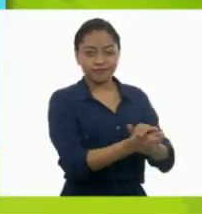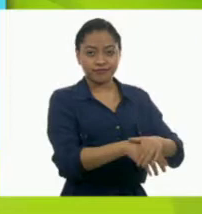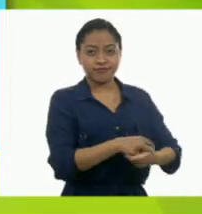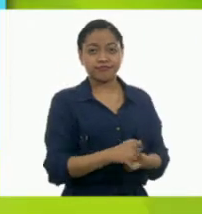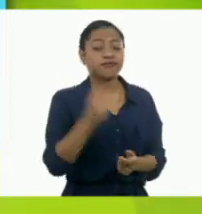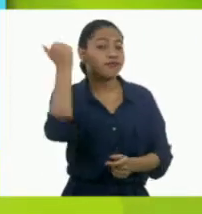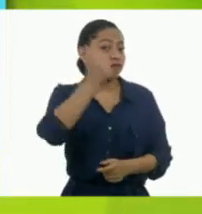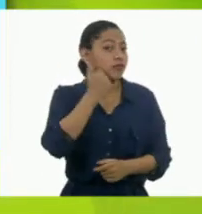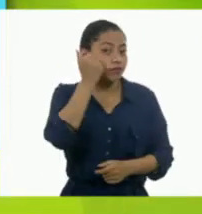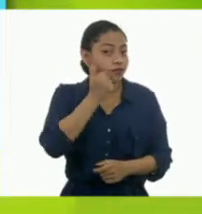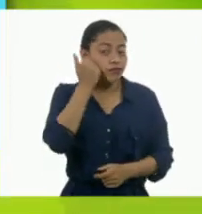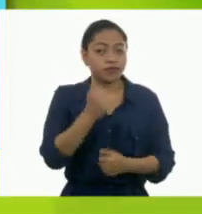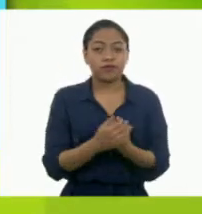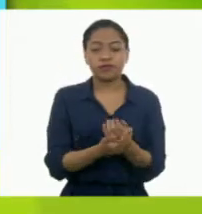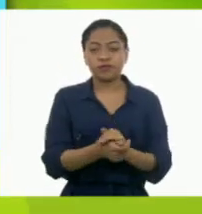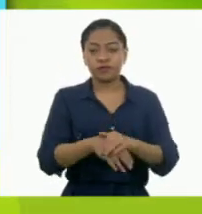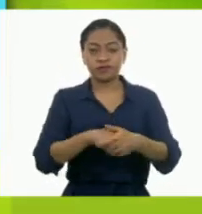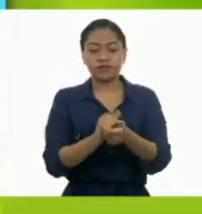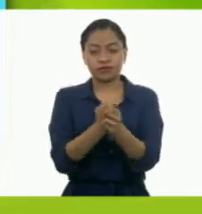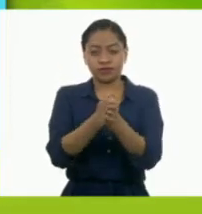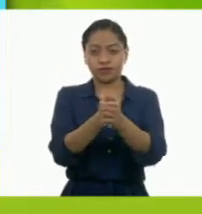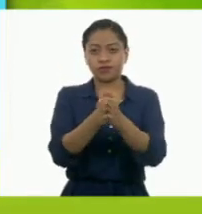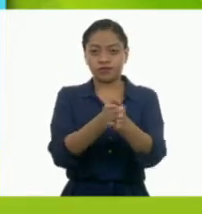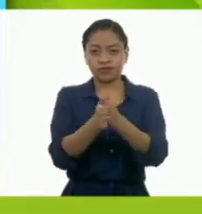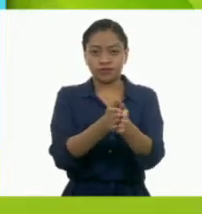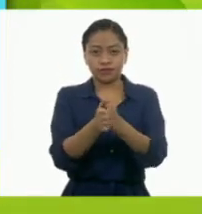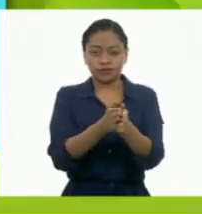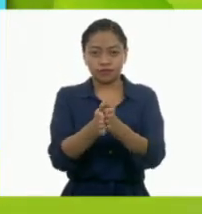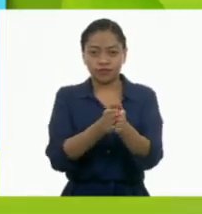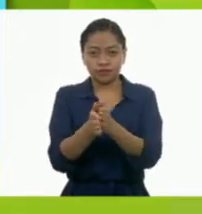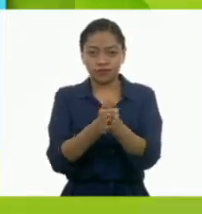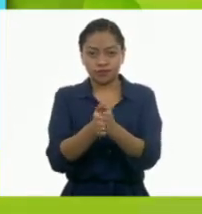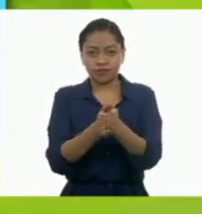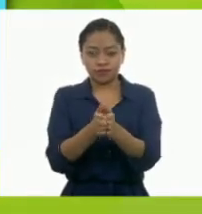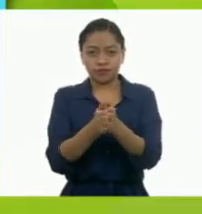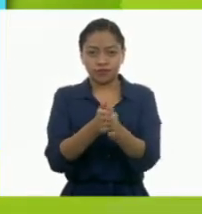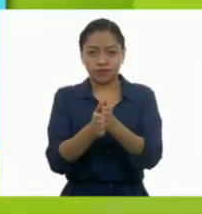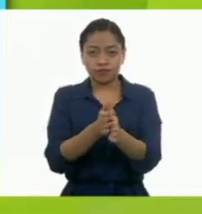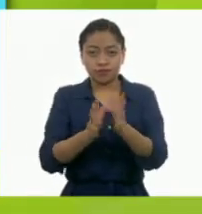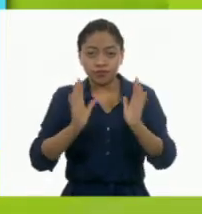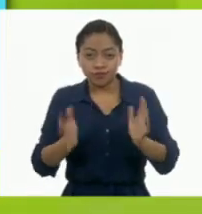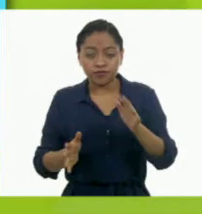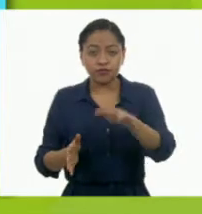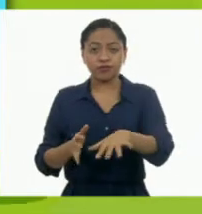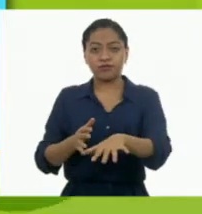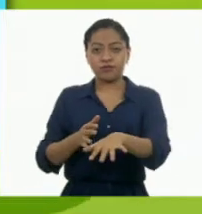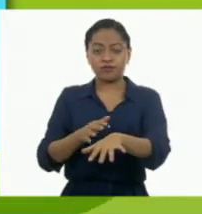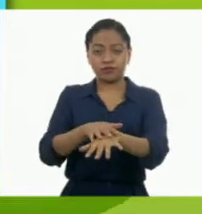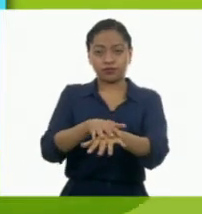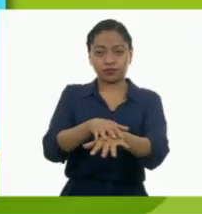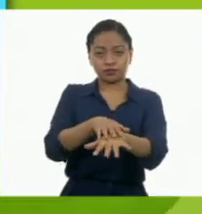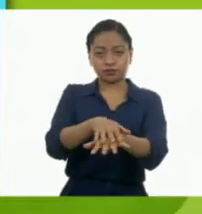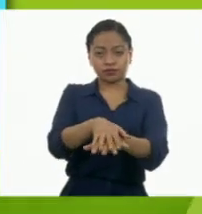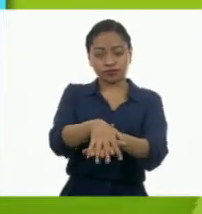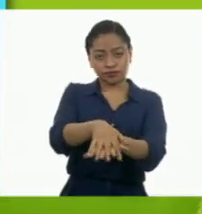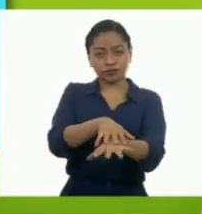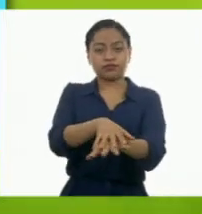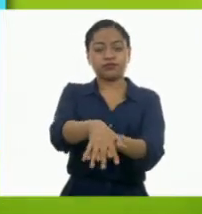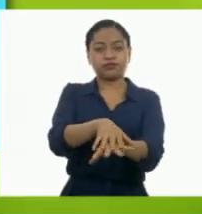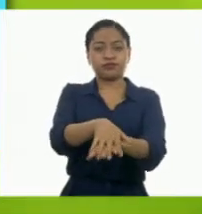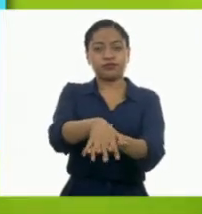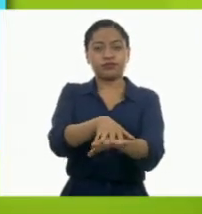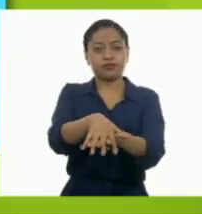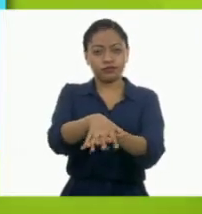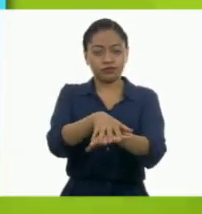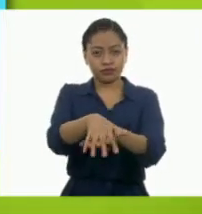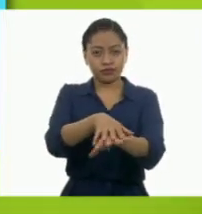Usa suficiente jabón. Frota tus palmas una con la otra. Ahora, frota la palma de una de tus manos contra el dorso